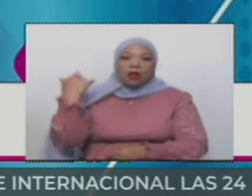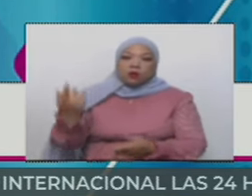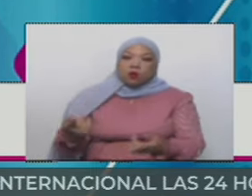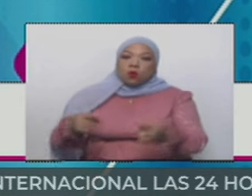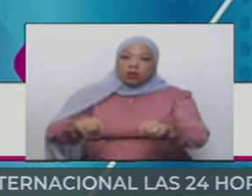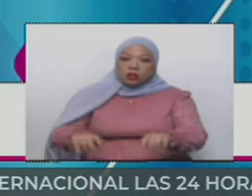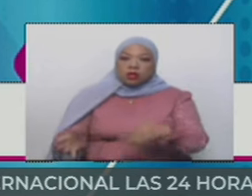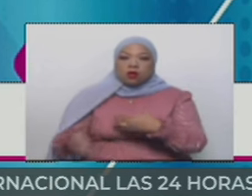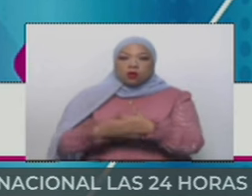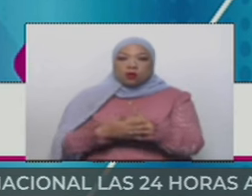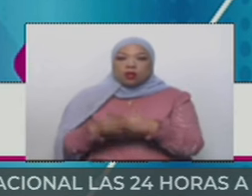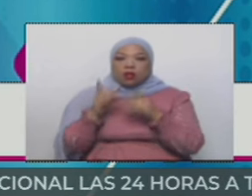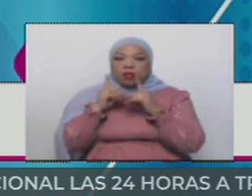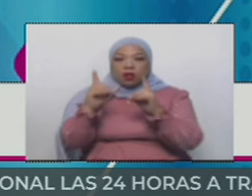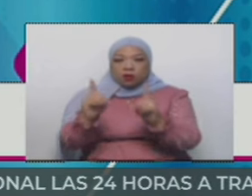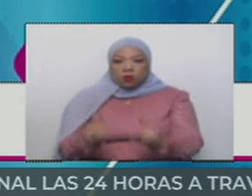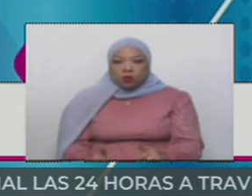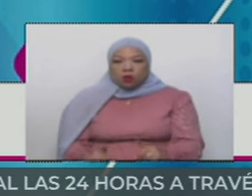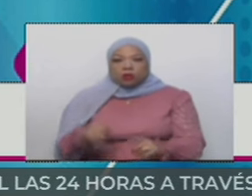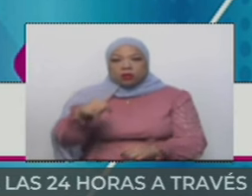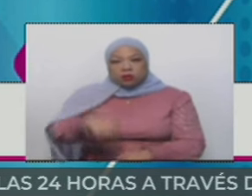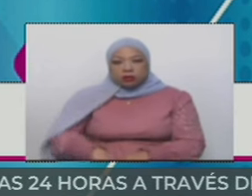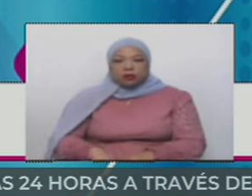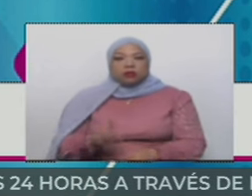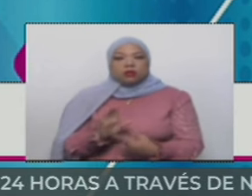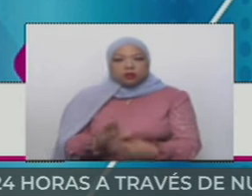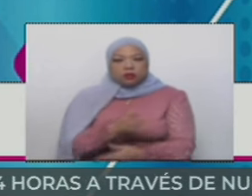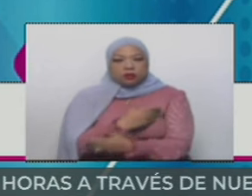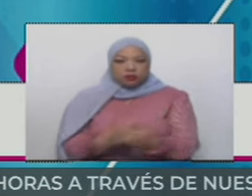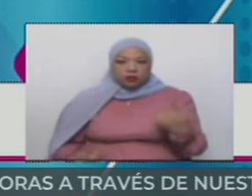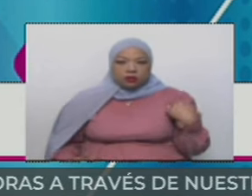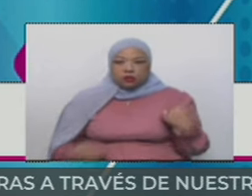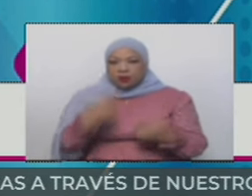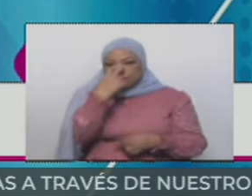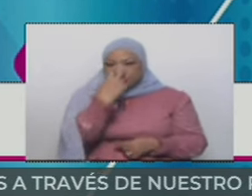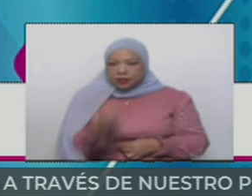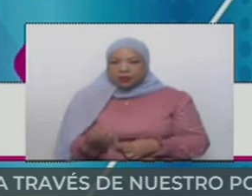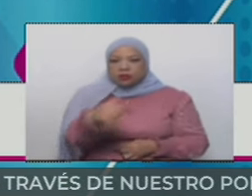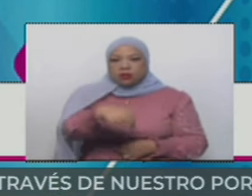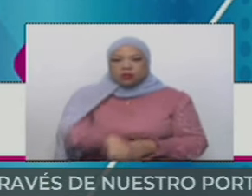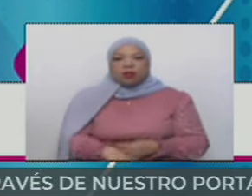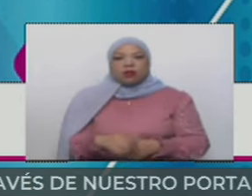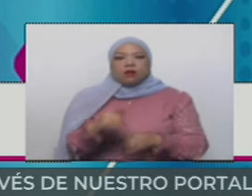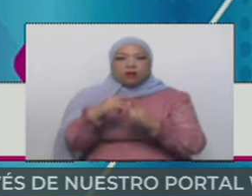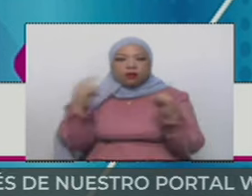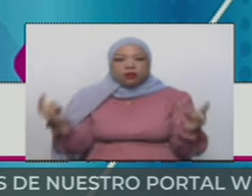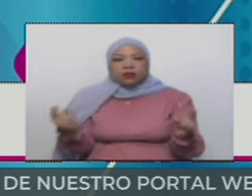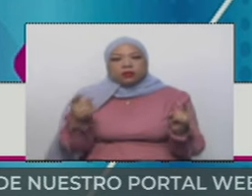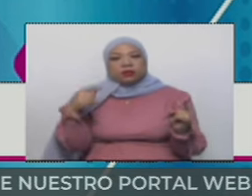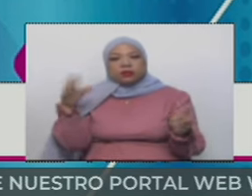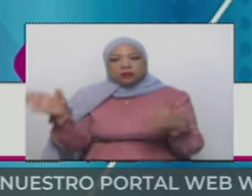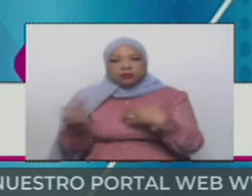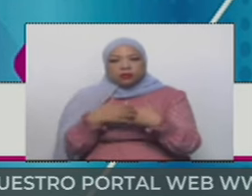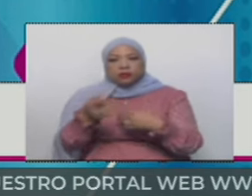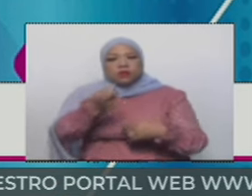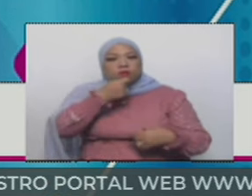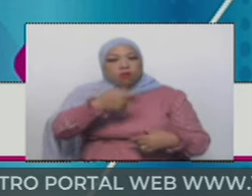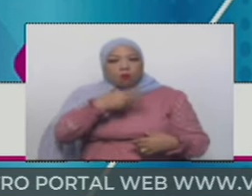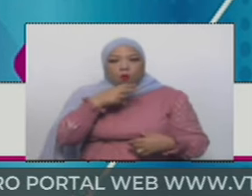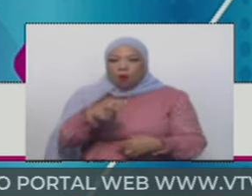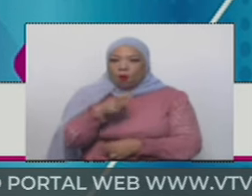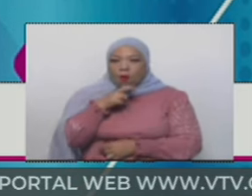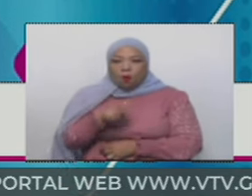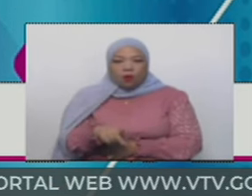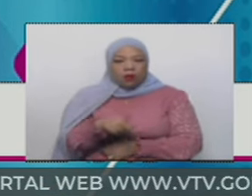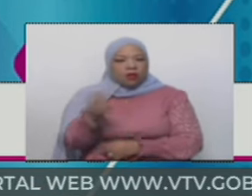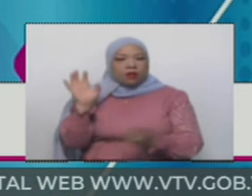nosotros decidimos que el cierre fuera hoy porque el presidente nos iba a visitar. Y ha sido, pues, el cierre con broche de oro de